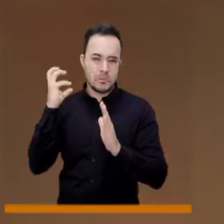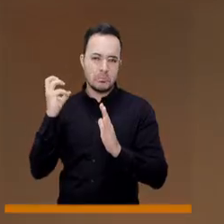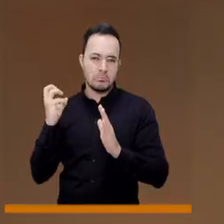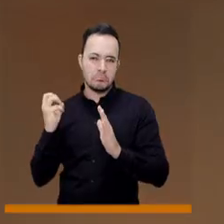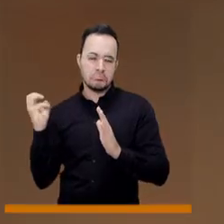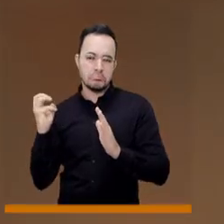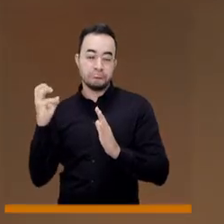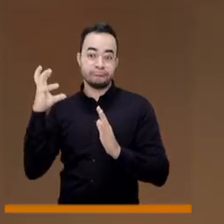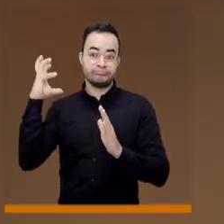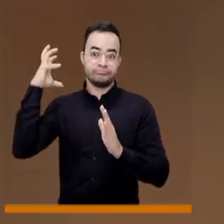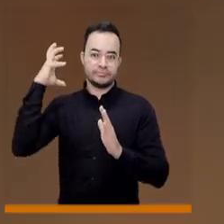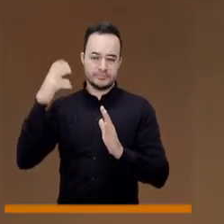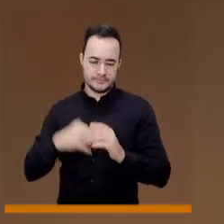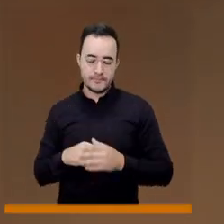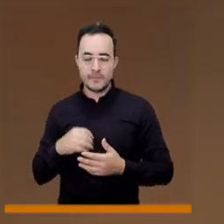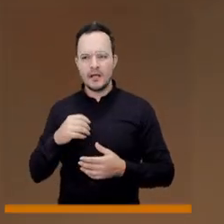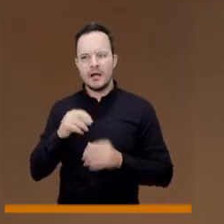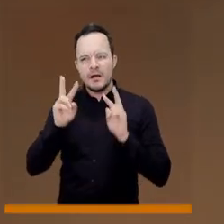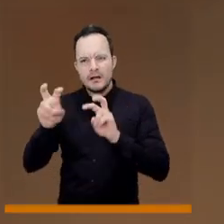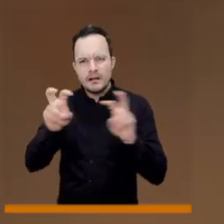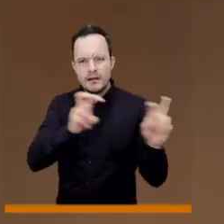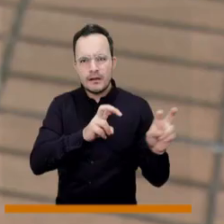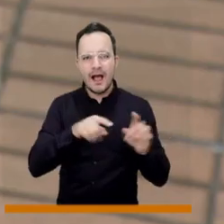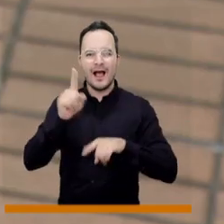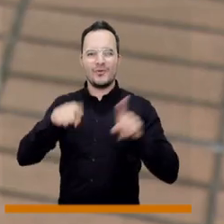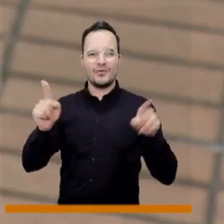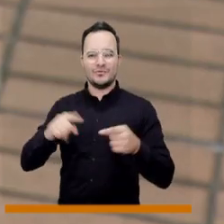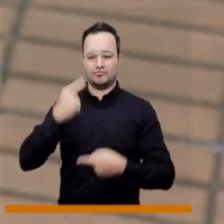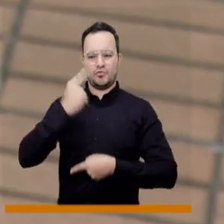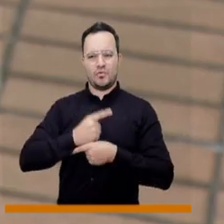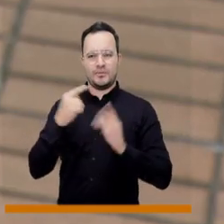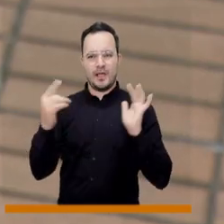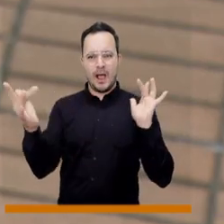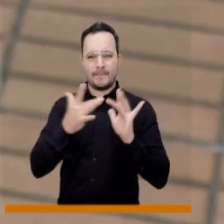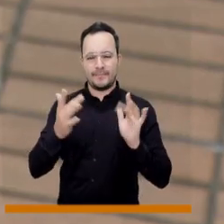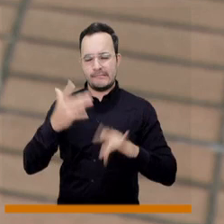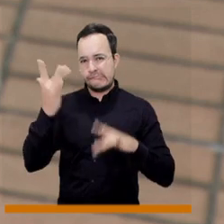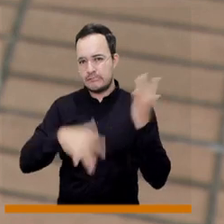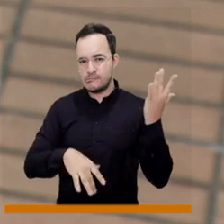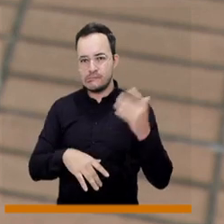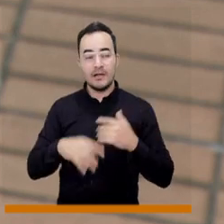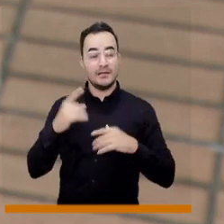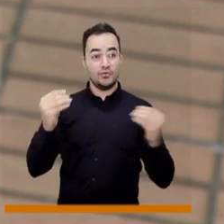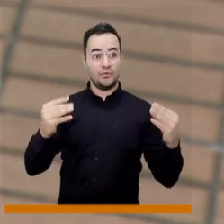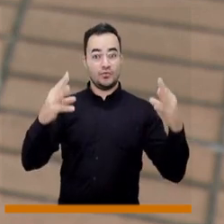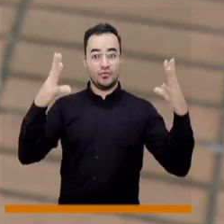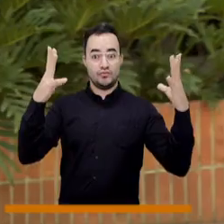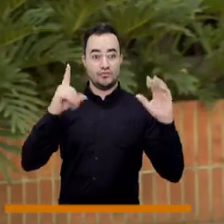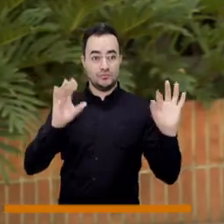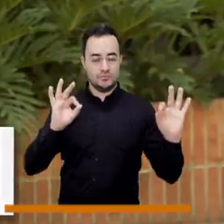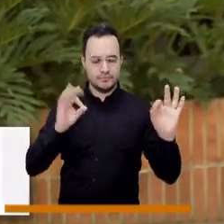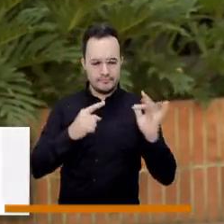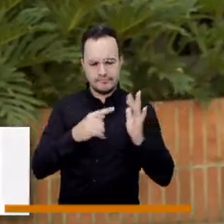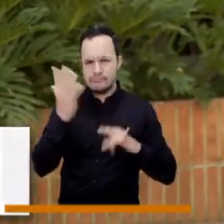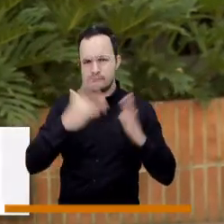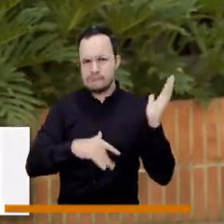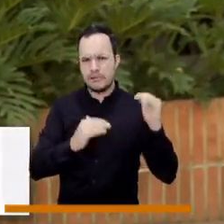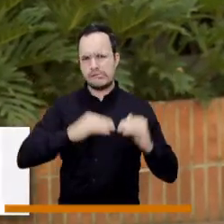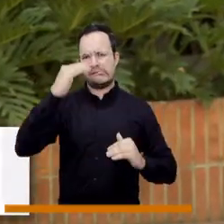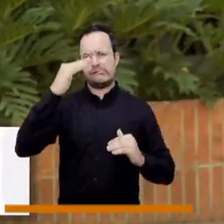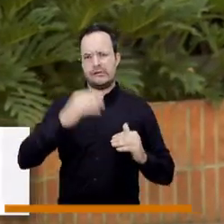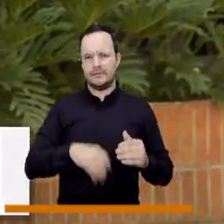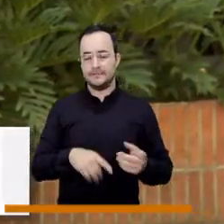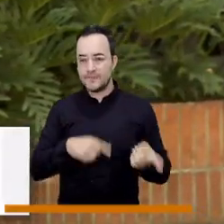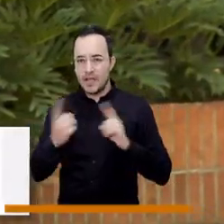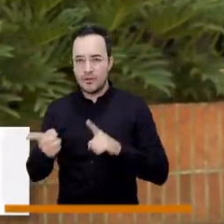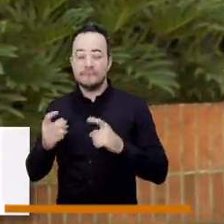nocturno. Como tal, en cada una, si entramos a verificar la información de estas estaciones, vemos un incumplimiento en alguno de los días para el